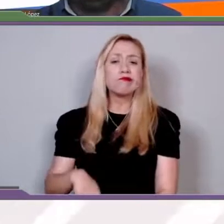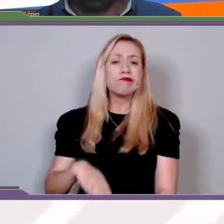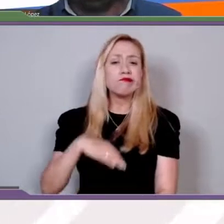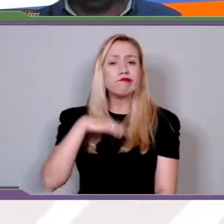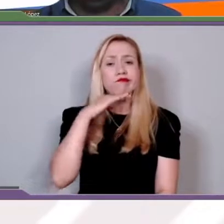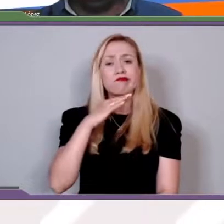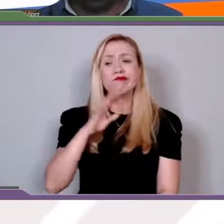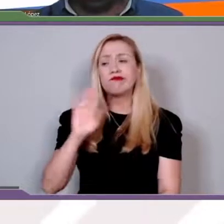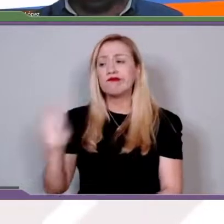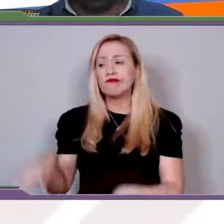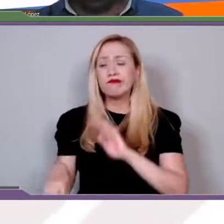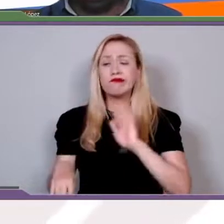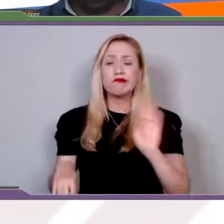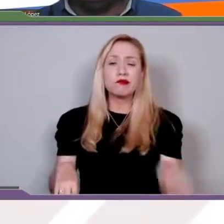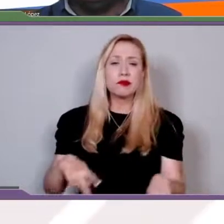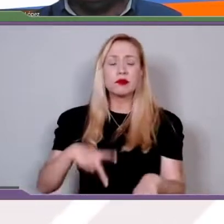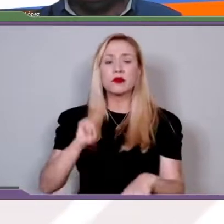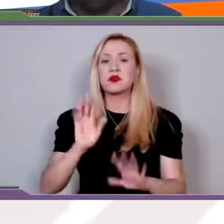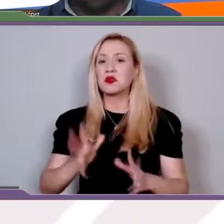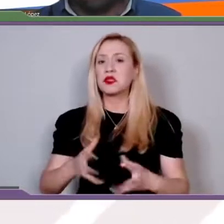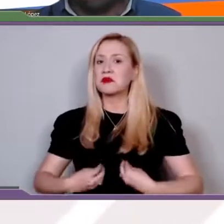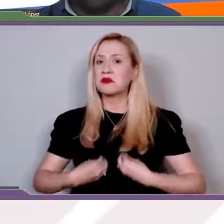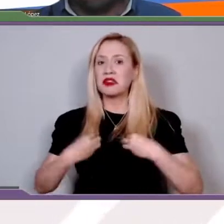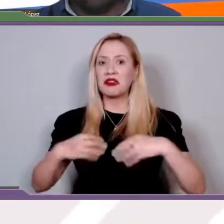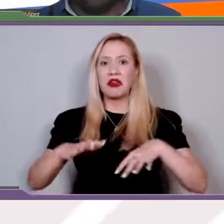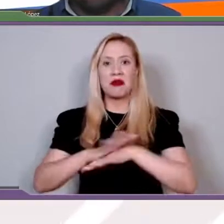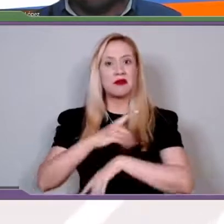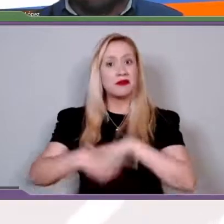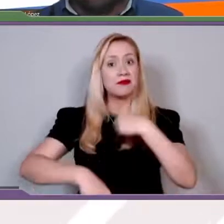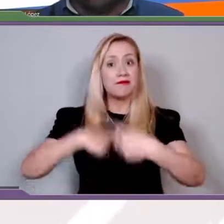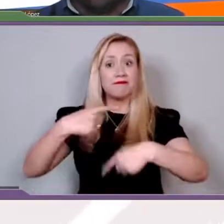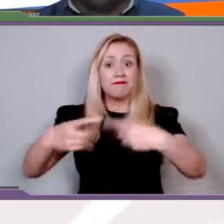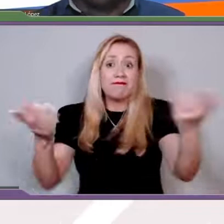cambios radicales en nuestra forma de vida.